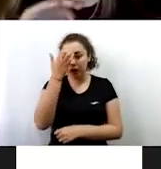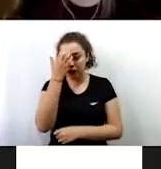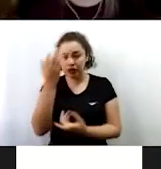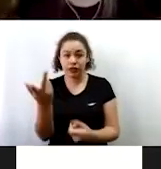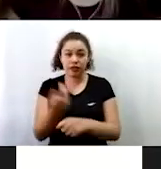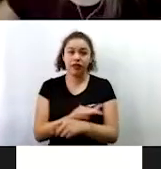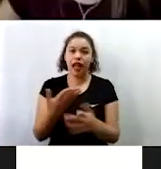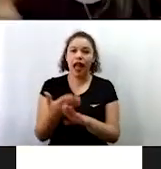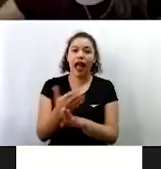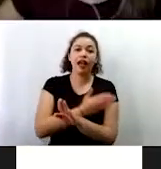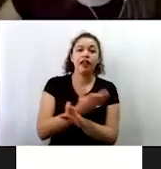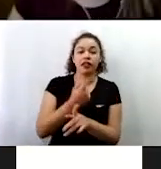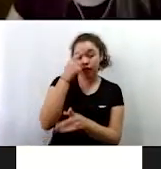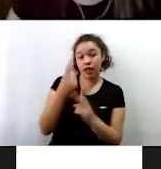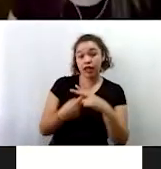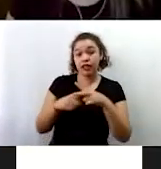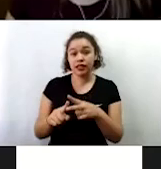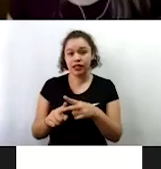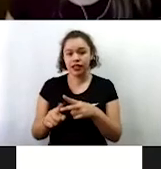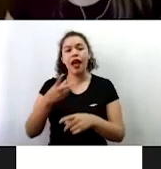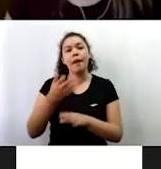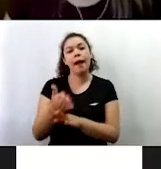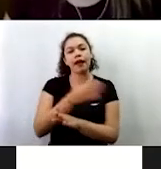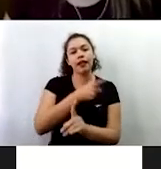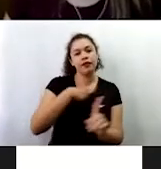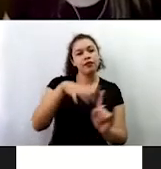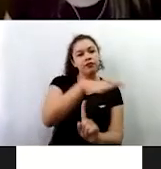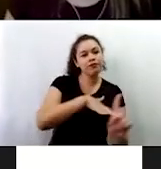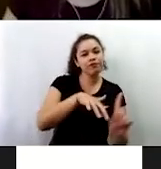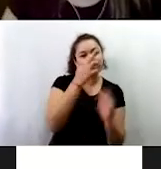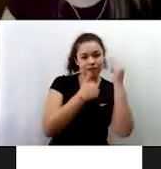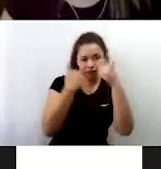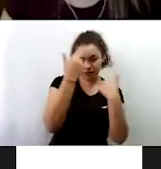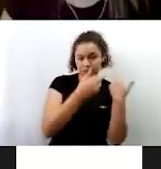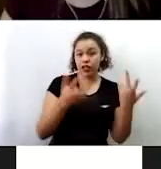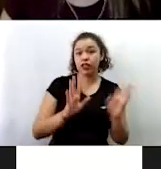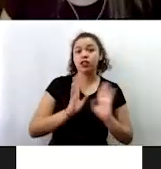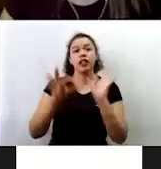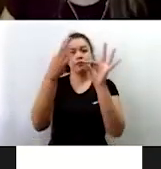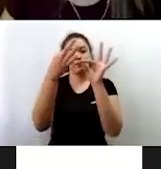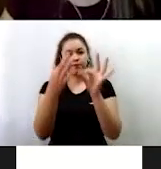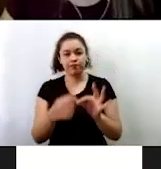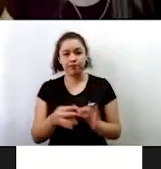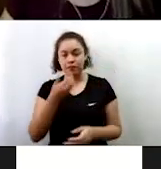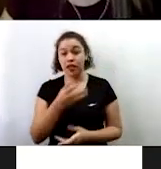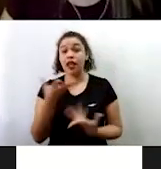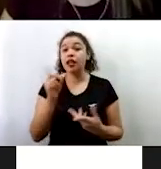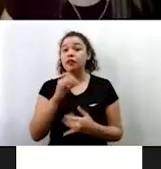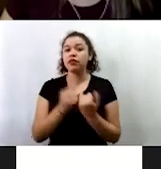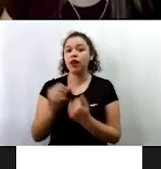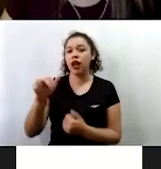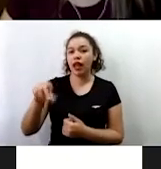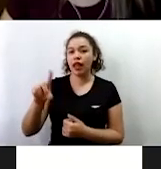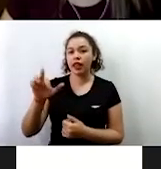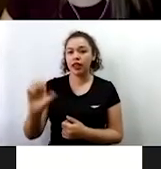de dar cualquier paso hay que ver primero qué hay. Entonces eso sí lo estamos cumpliendo por acá. Y también, Andrés, con lo